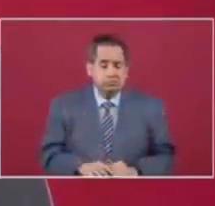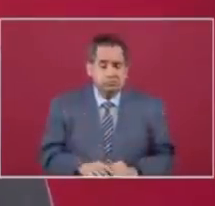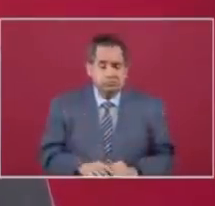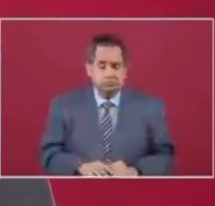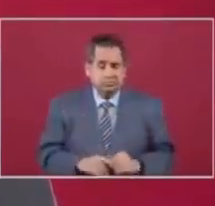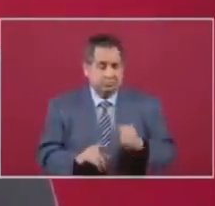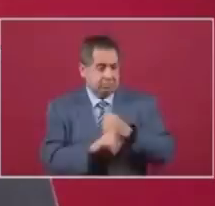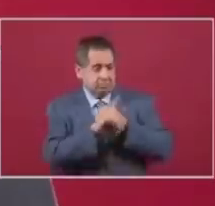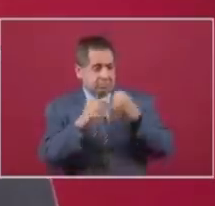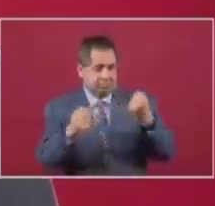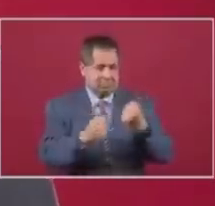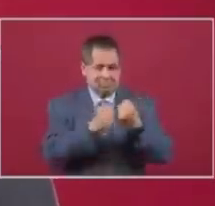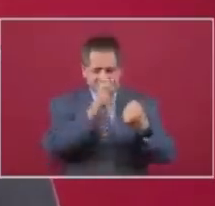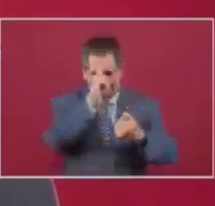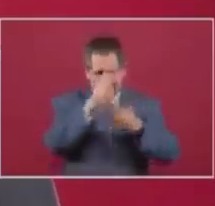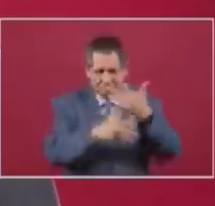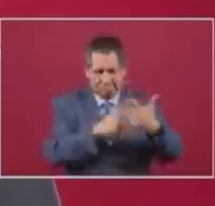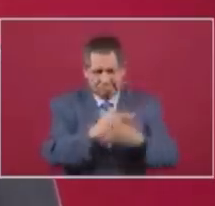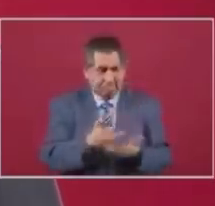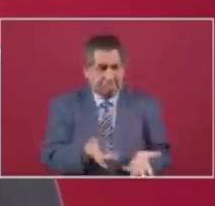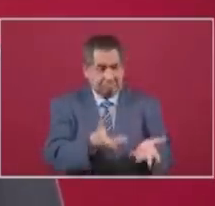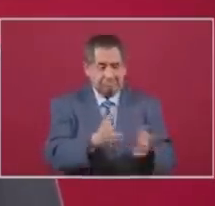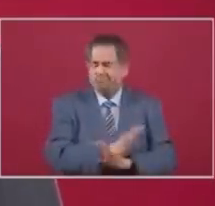a la violencia.